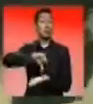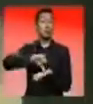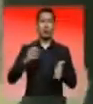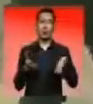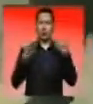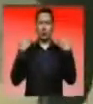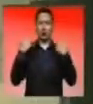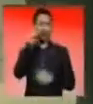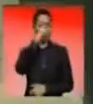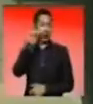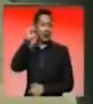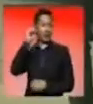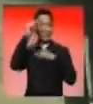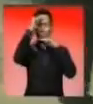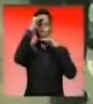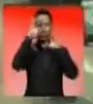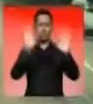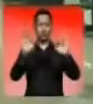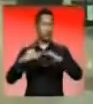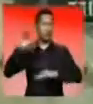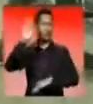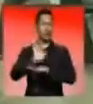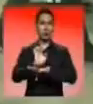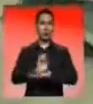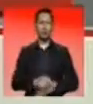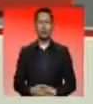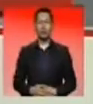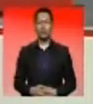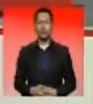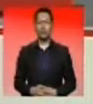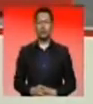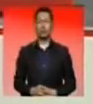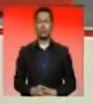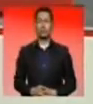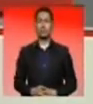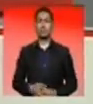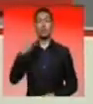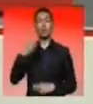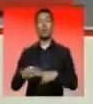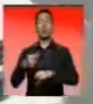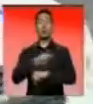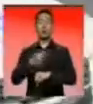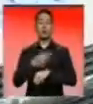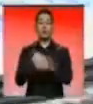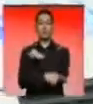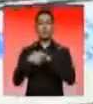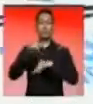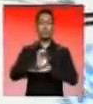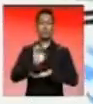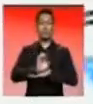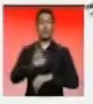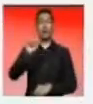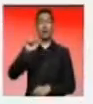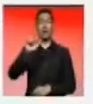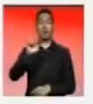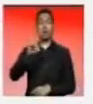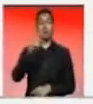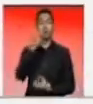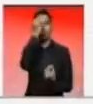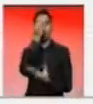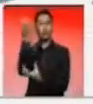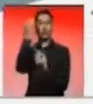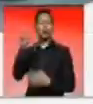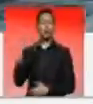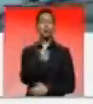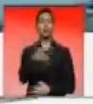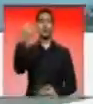desde Guayaquil, Gama, con la mejor cobertura del país. El exgerente de Petroecuador, Alex Bravo, rindió su versión dentro del juicio